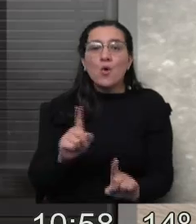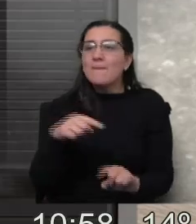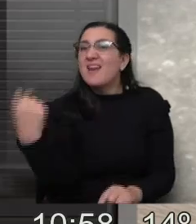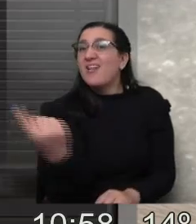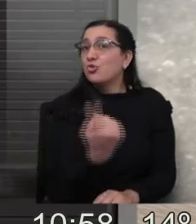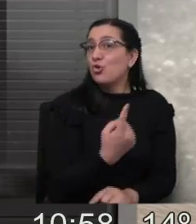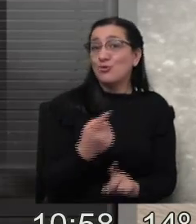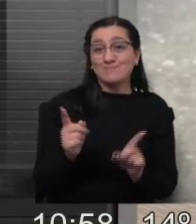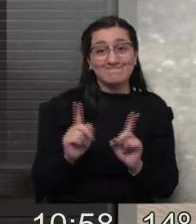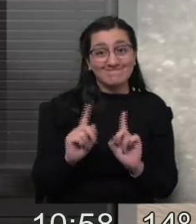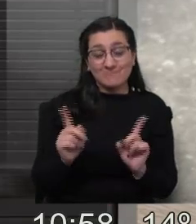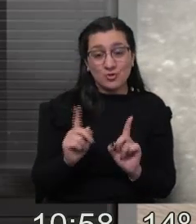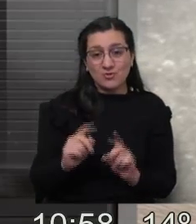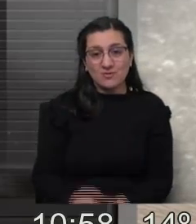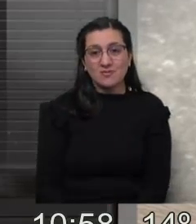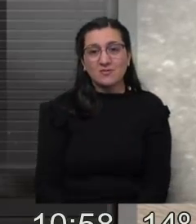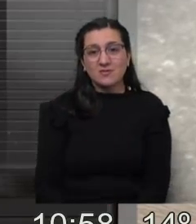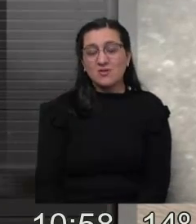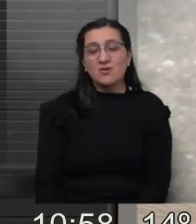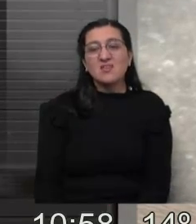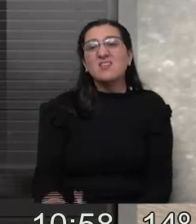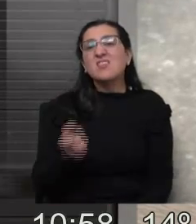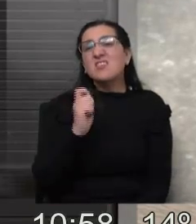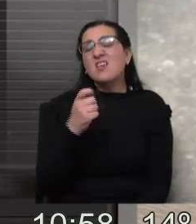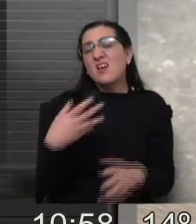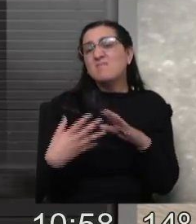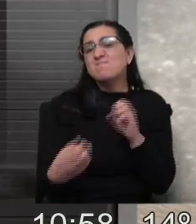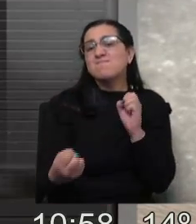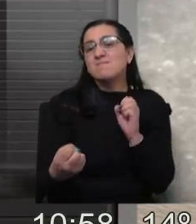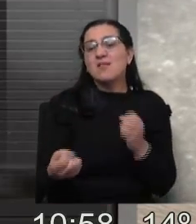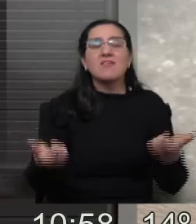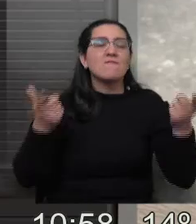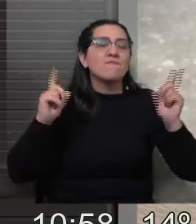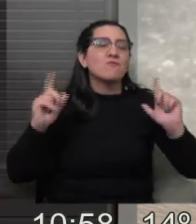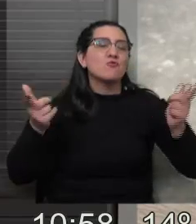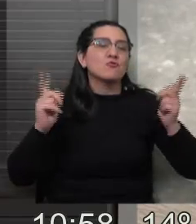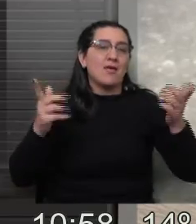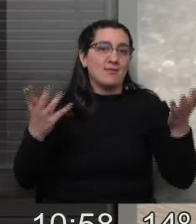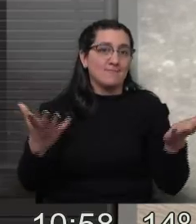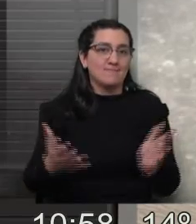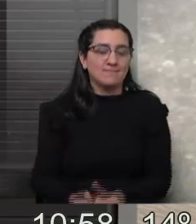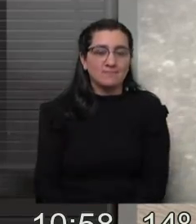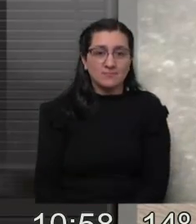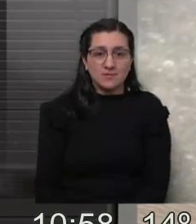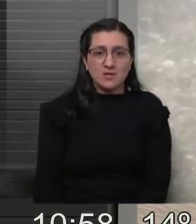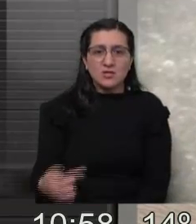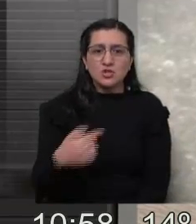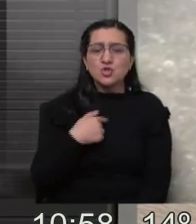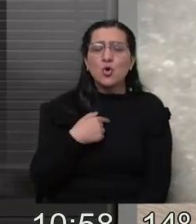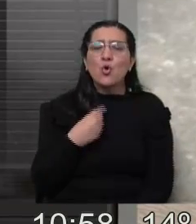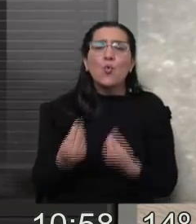público, pero quien la entiende, disfruta. ¿Yo qué